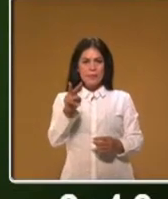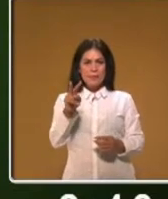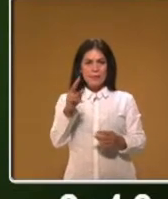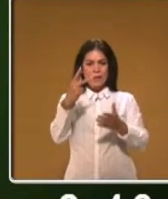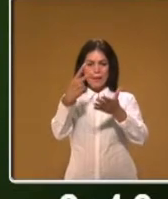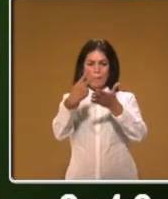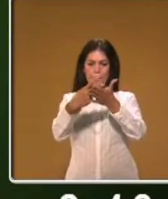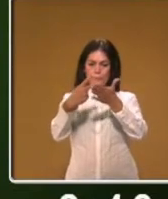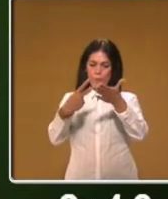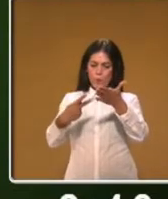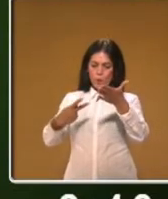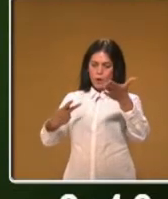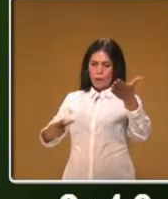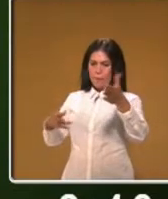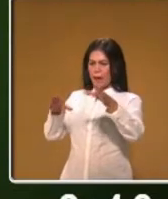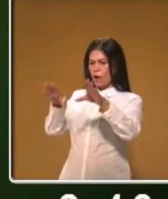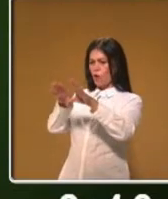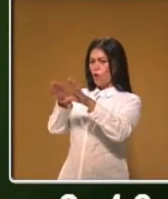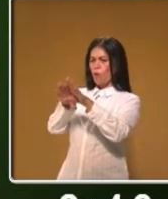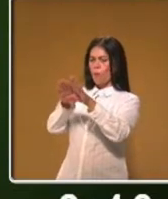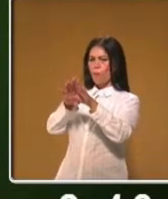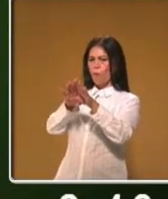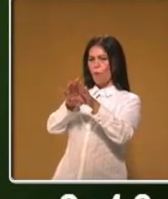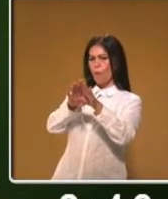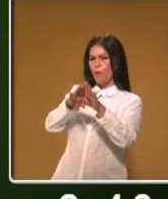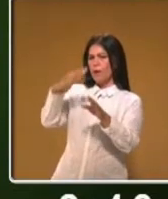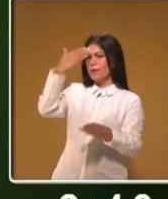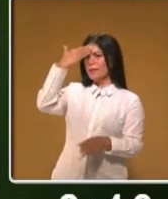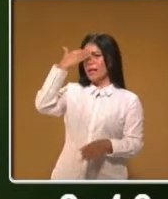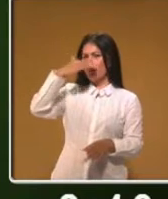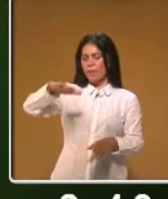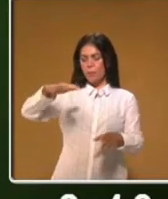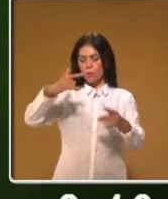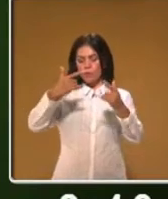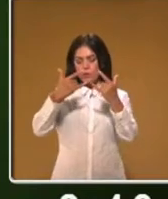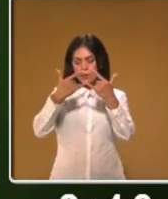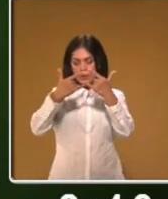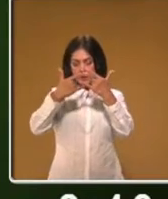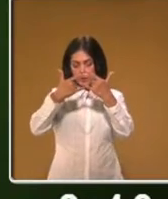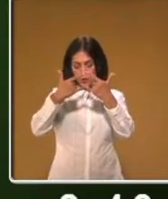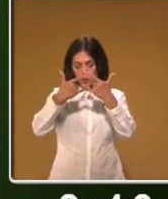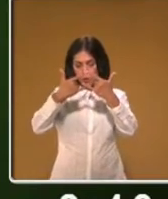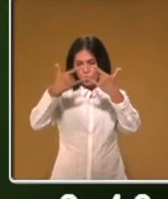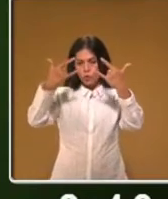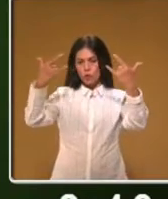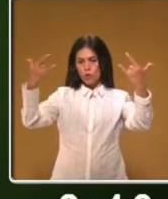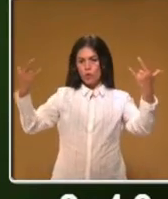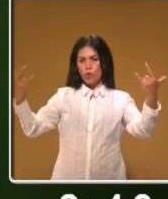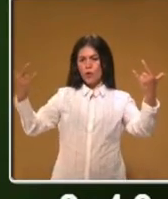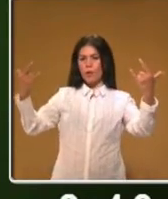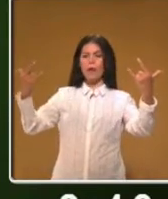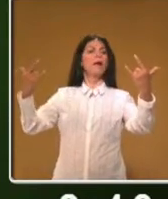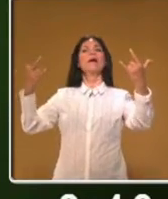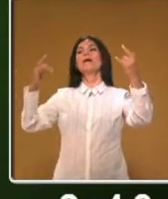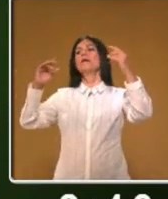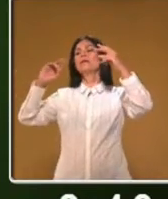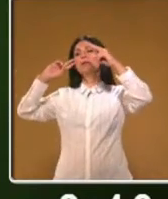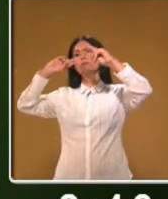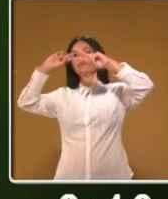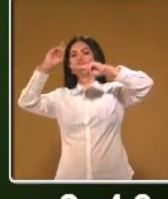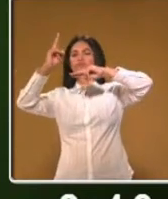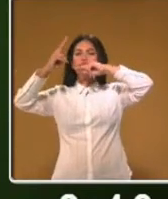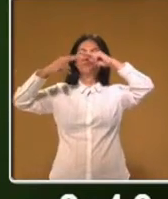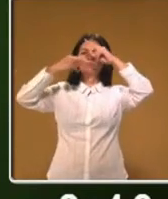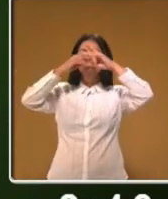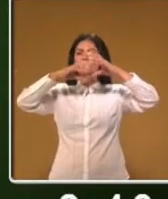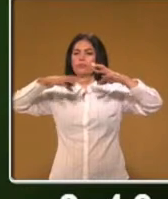la evolución del universo, donde ustedes identificaron algunos aspectos sobre la evolución del universo. Y que la